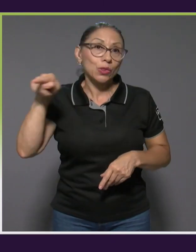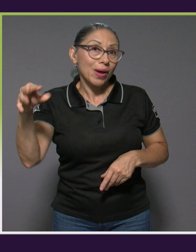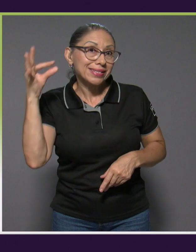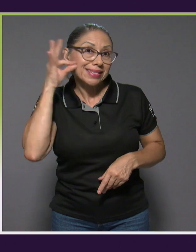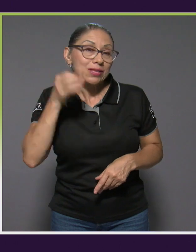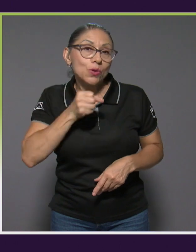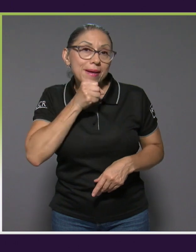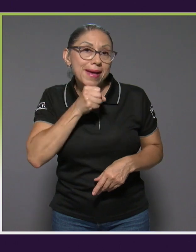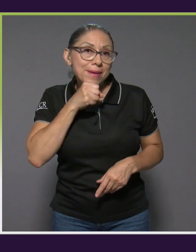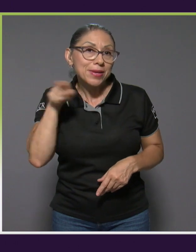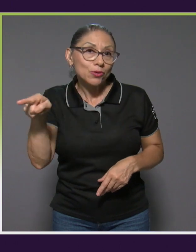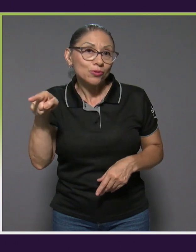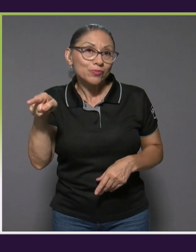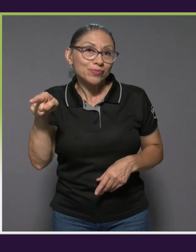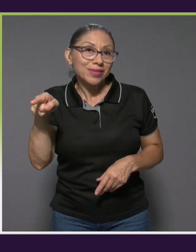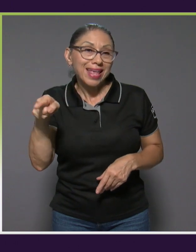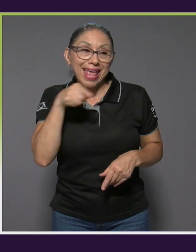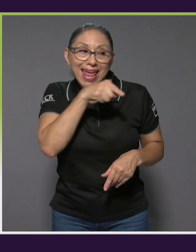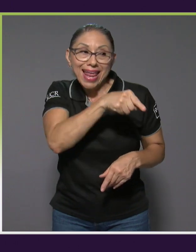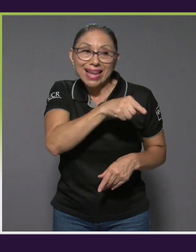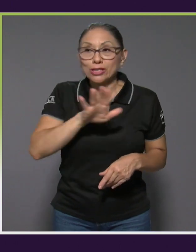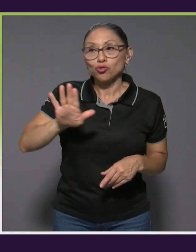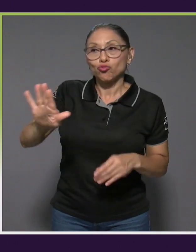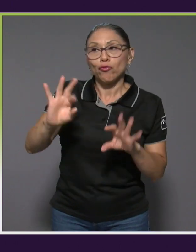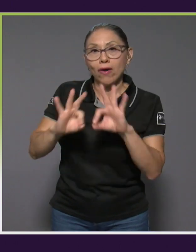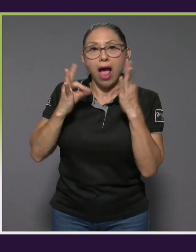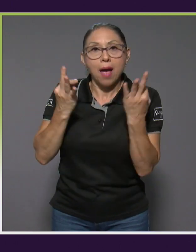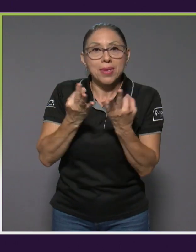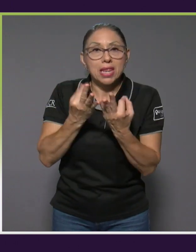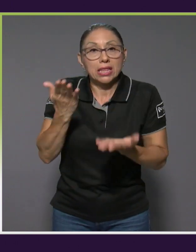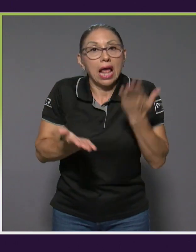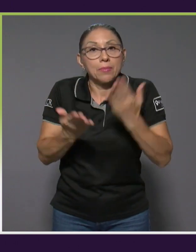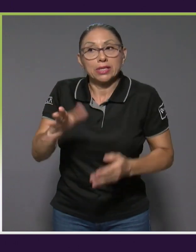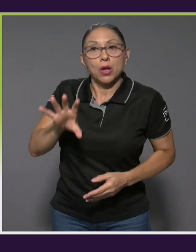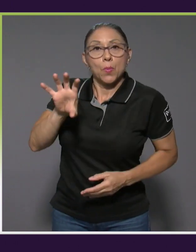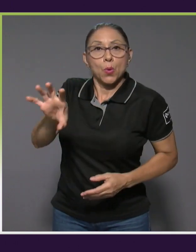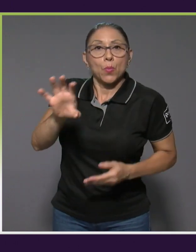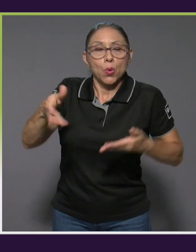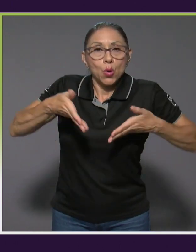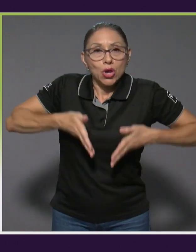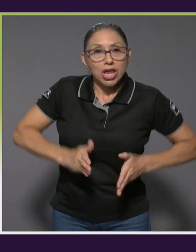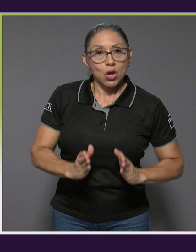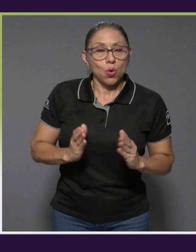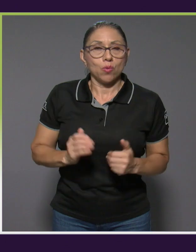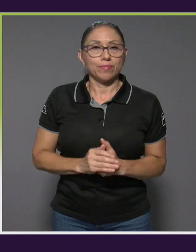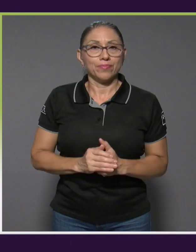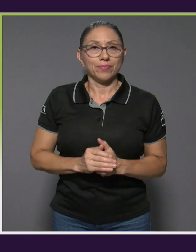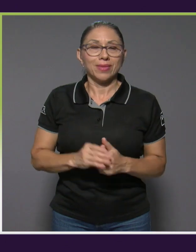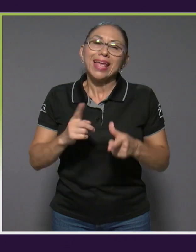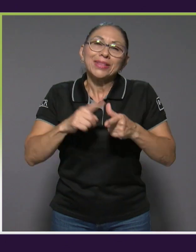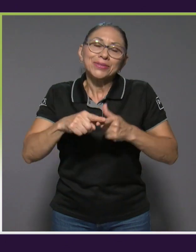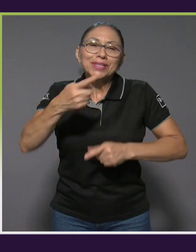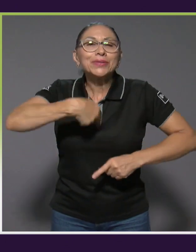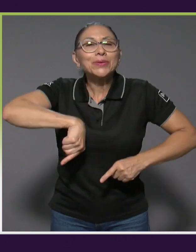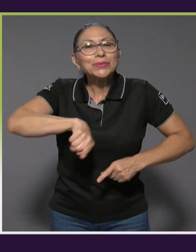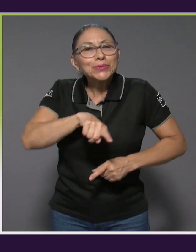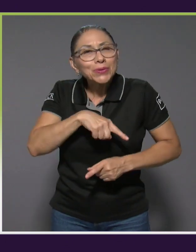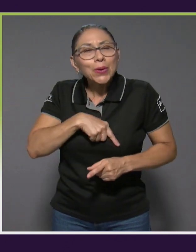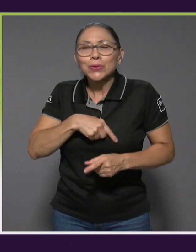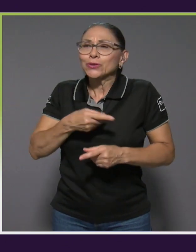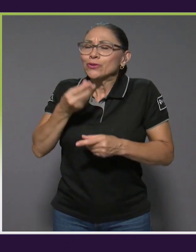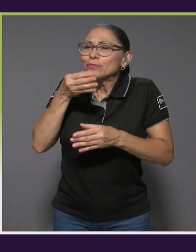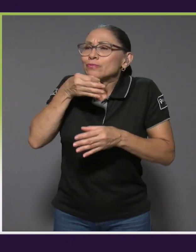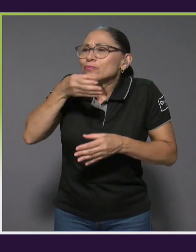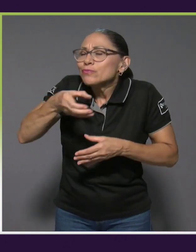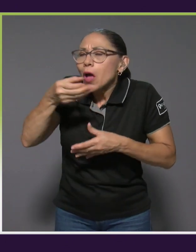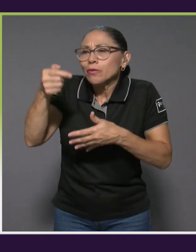ahora, es su familia, es su propio hijo tal vez. Y eso, por más que la hagamos empoderarse o que